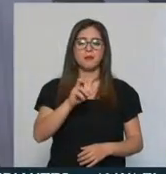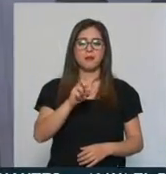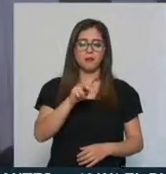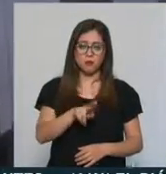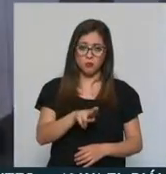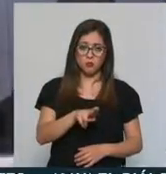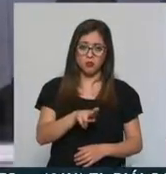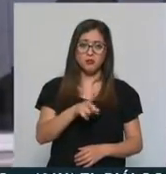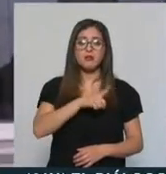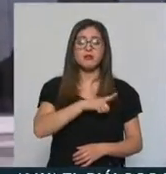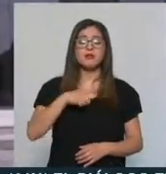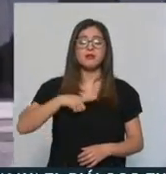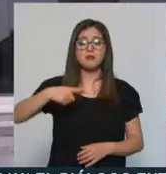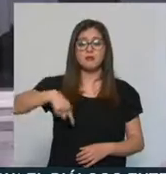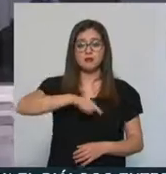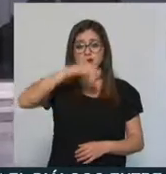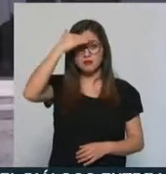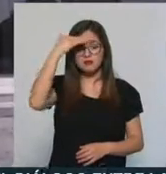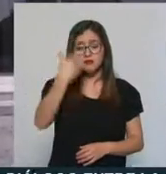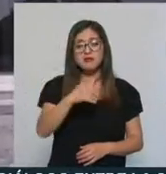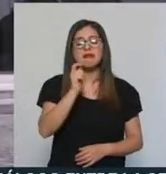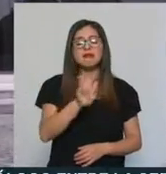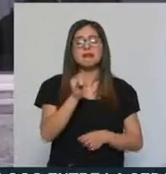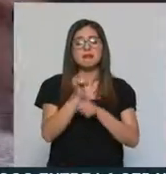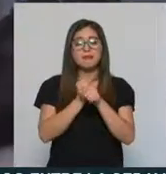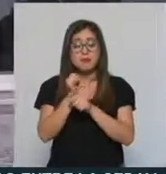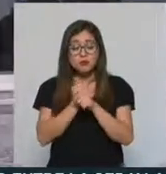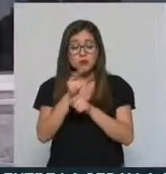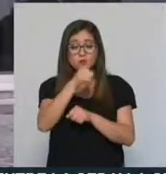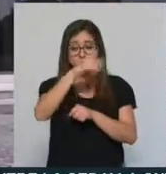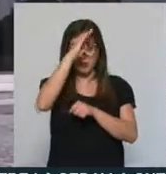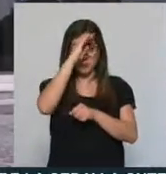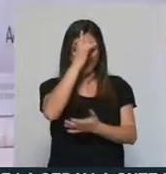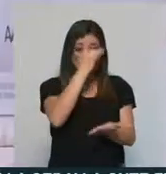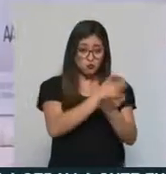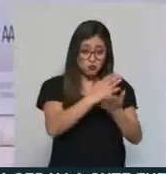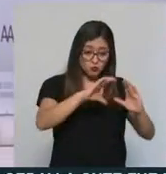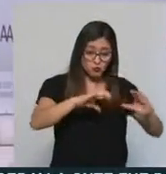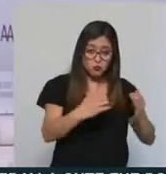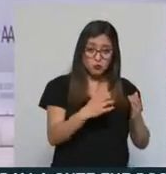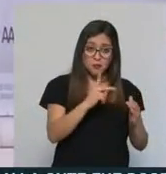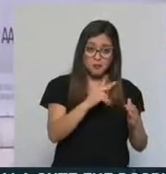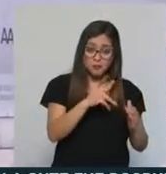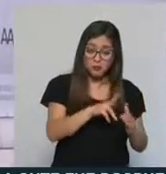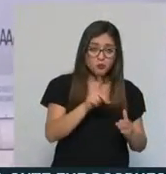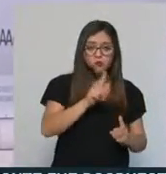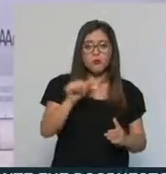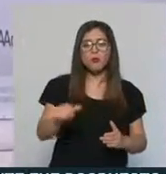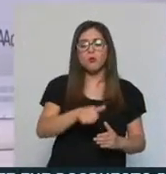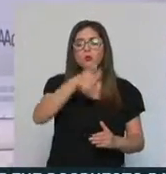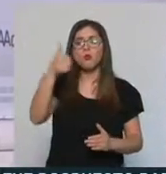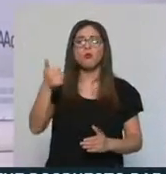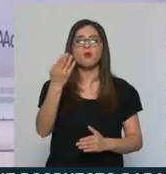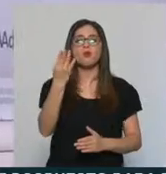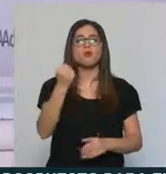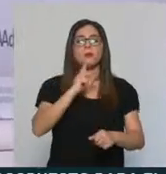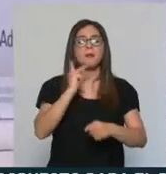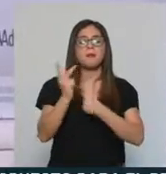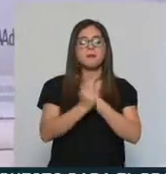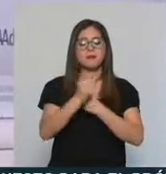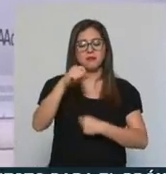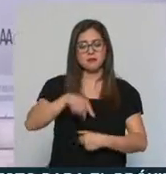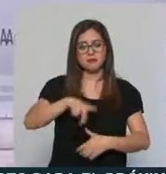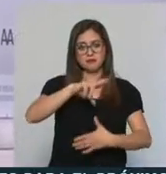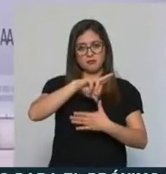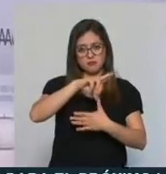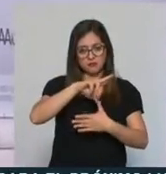cuenta también que esta investigación no es solo una investigación que se está llevando a cabo en Perú, sino también en otros 9 países de América Latina